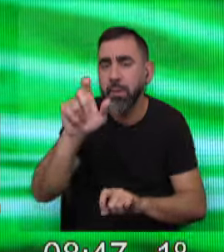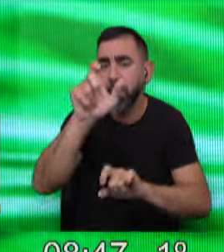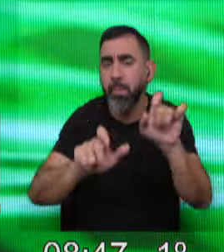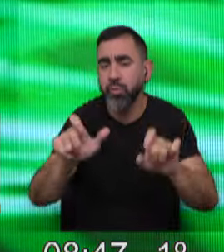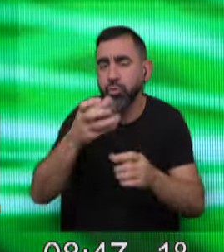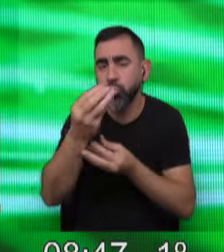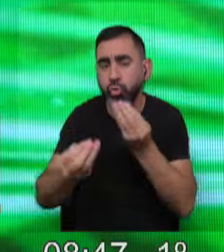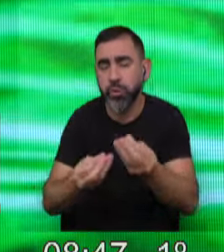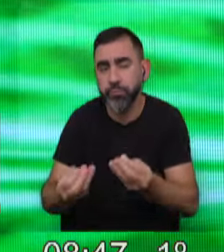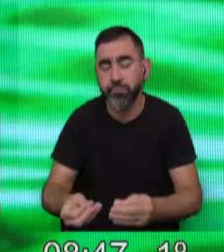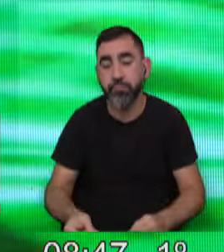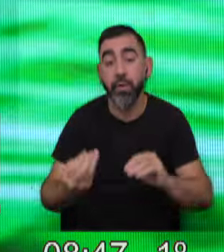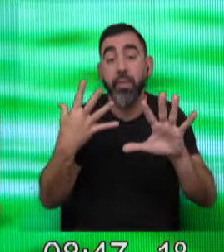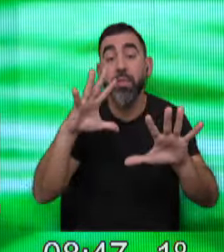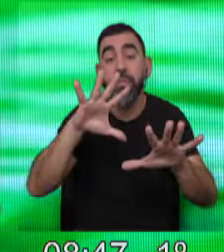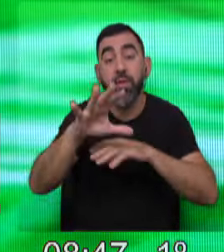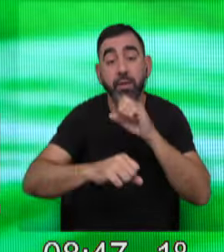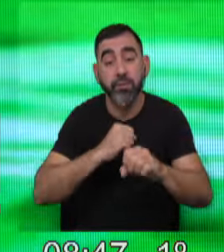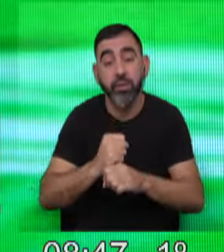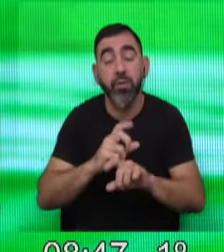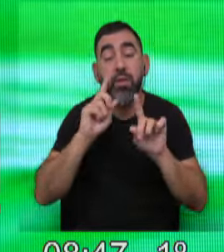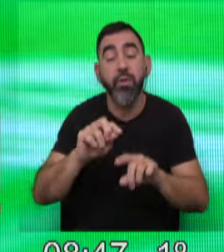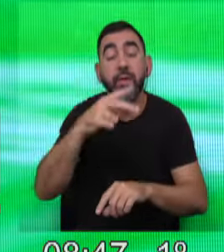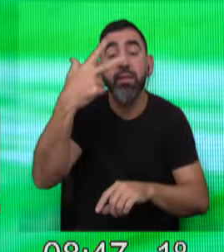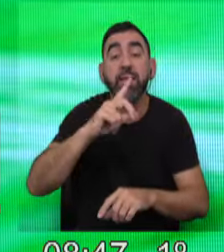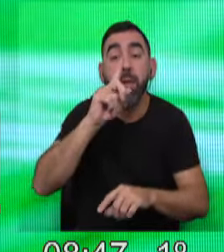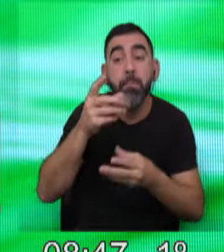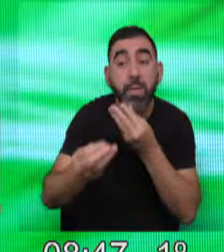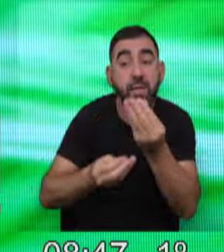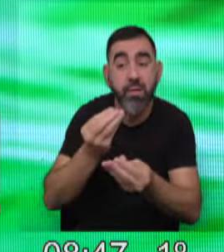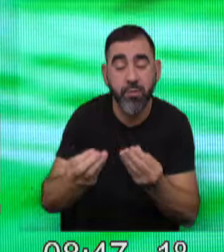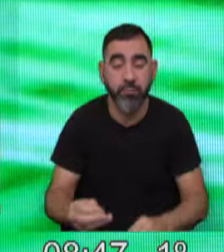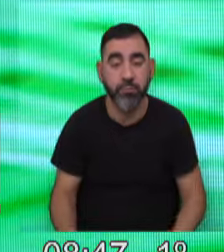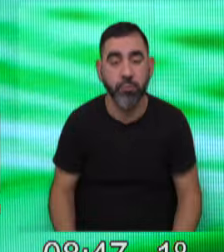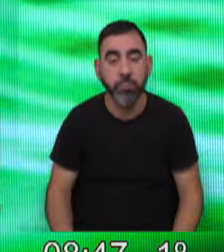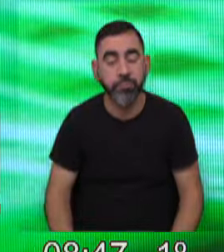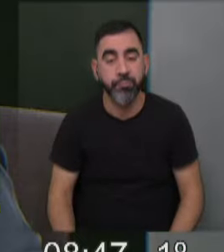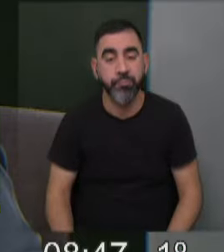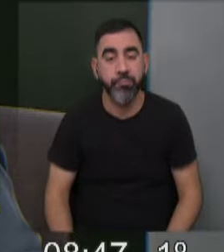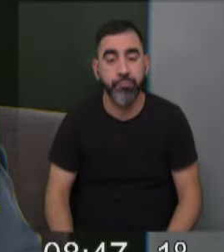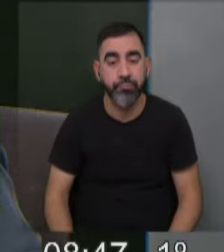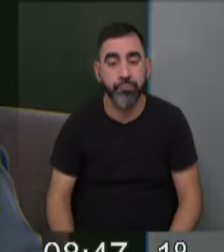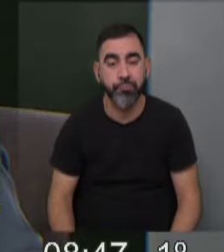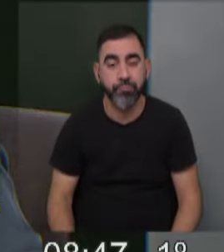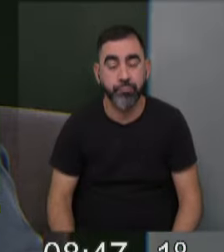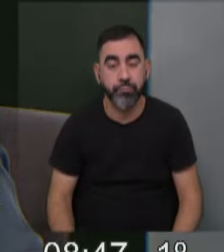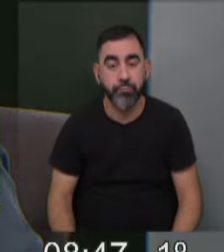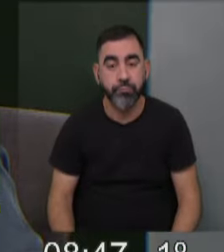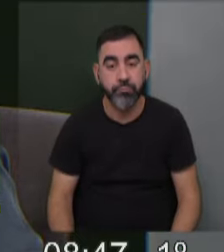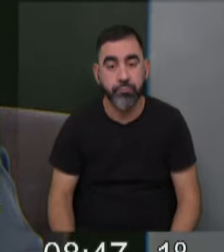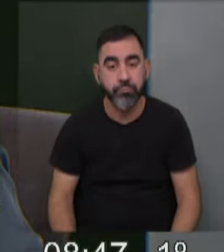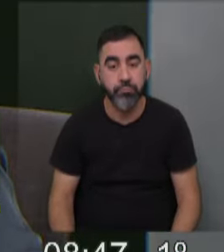personas ingresaron en esos 10 años y tendrían que haber ingresado 13.000 personas. Bien, ustedes